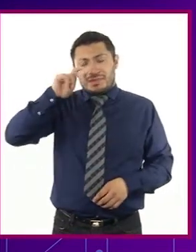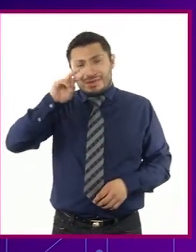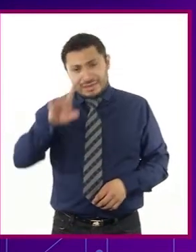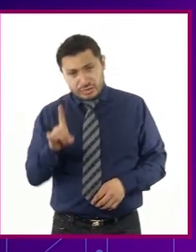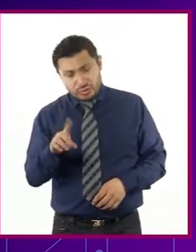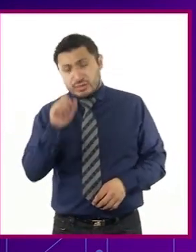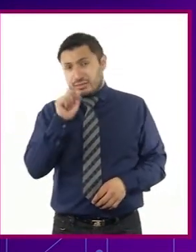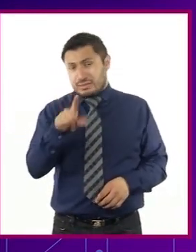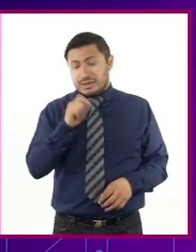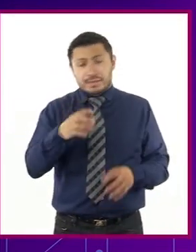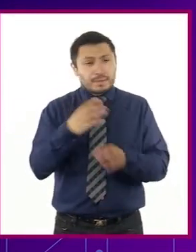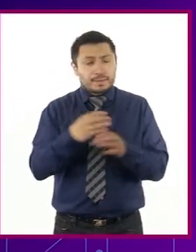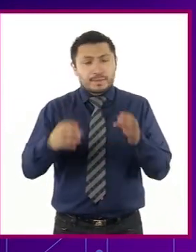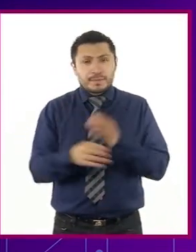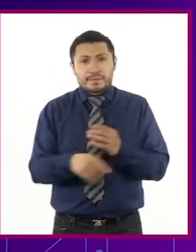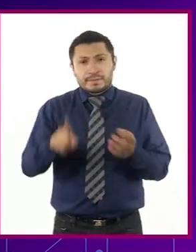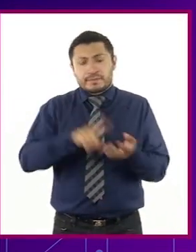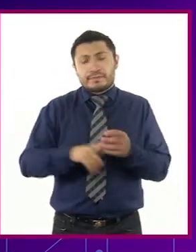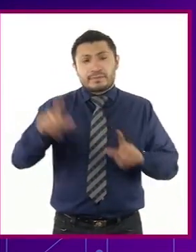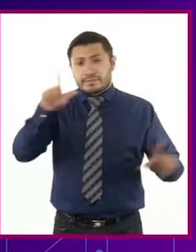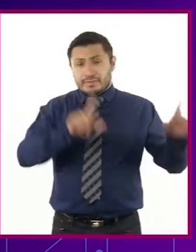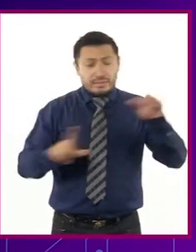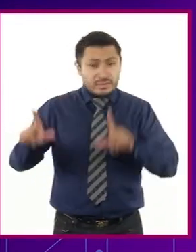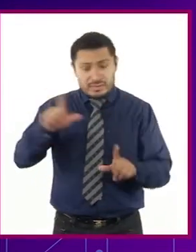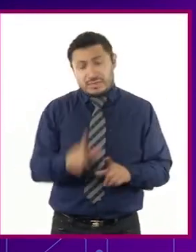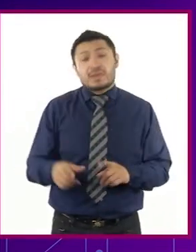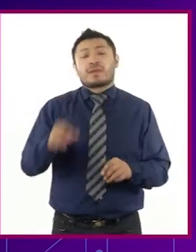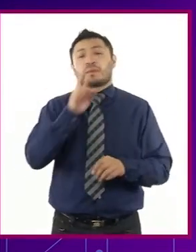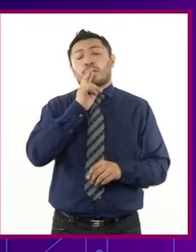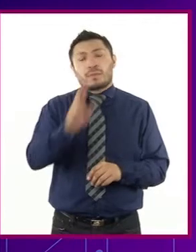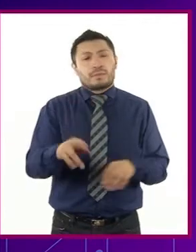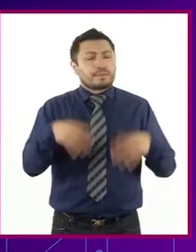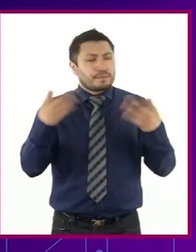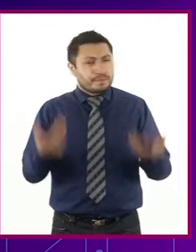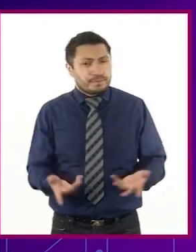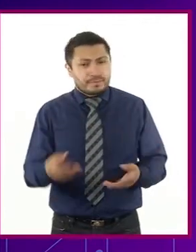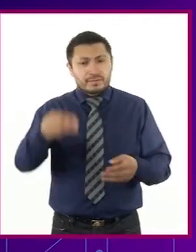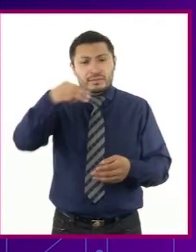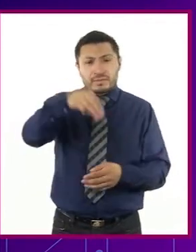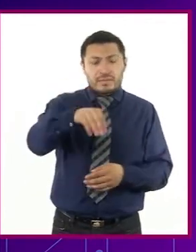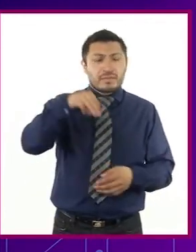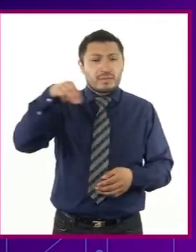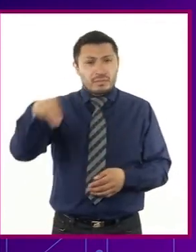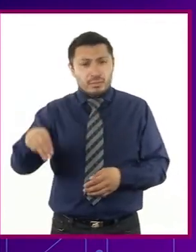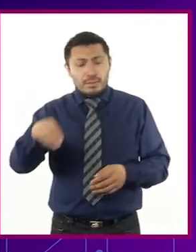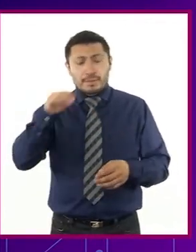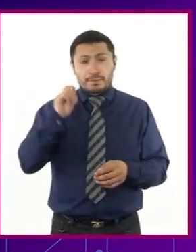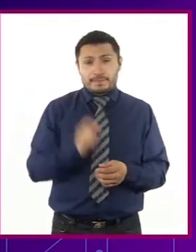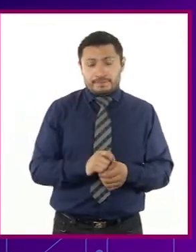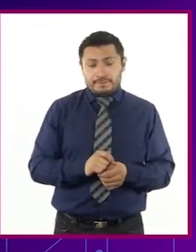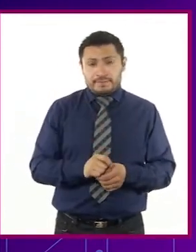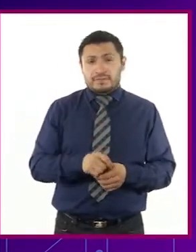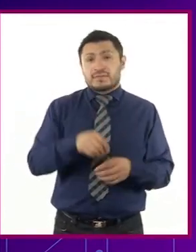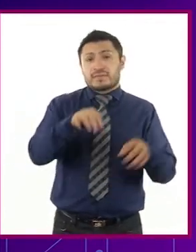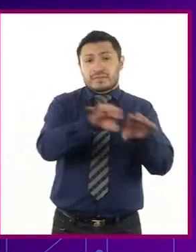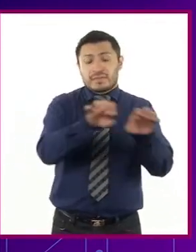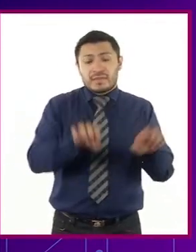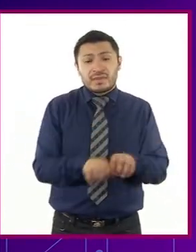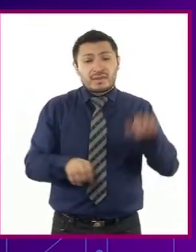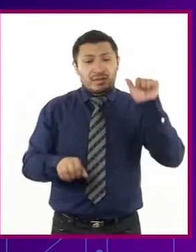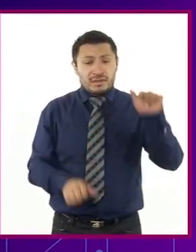objeto en el laboratorio. Los resultados fueron, en milímetros, los siguientes. Equipo A,